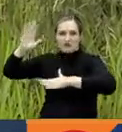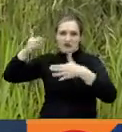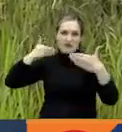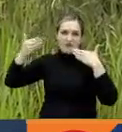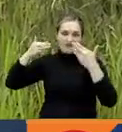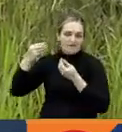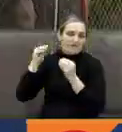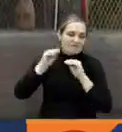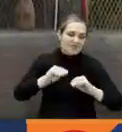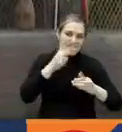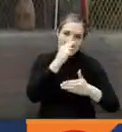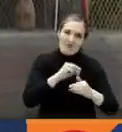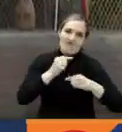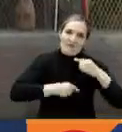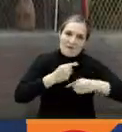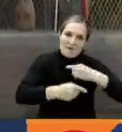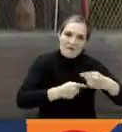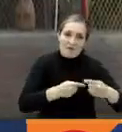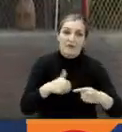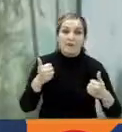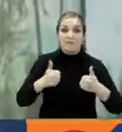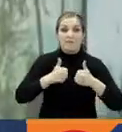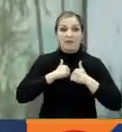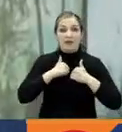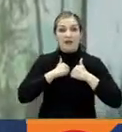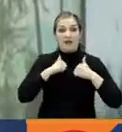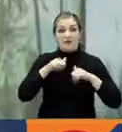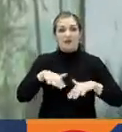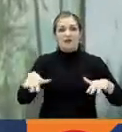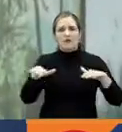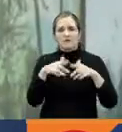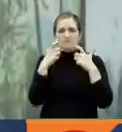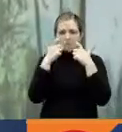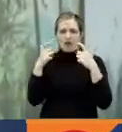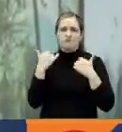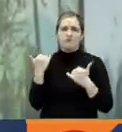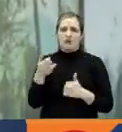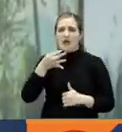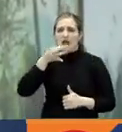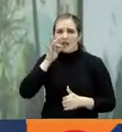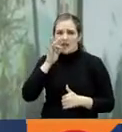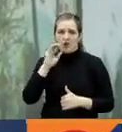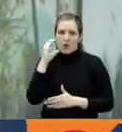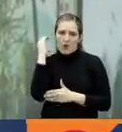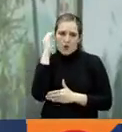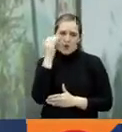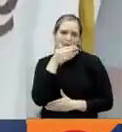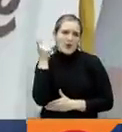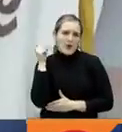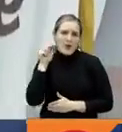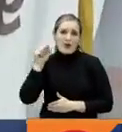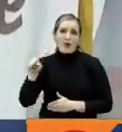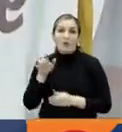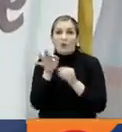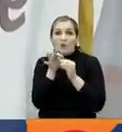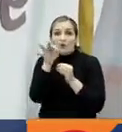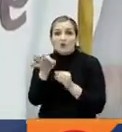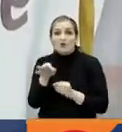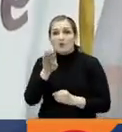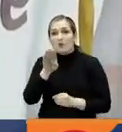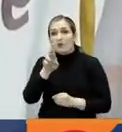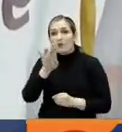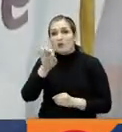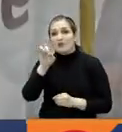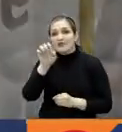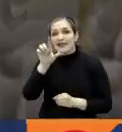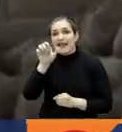su legado. Pitalito es considerado como el mayor productor de café de Colombia. En Bruselas, uno de sus